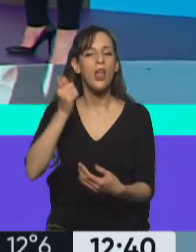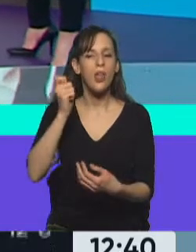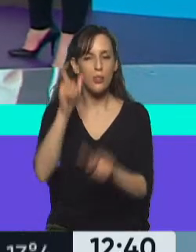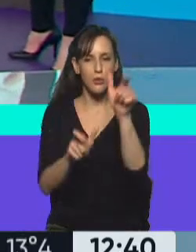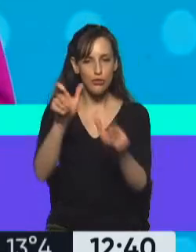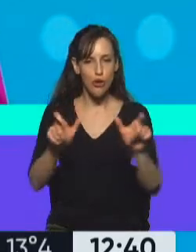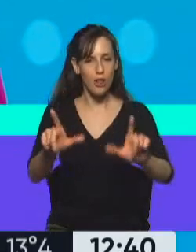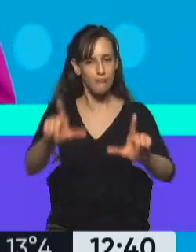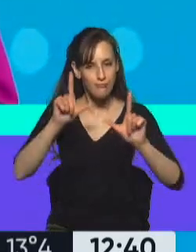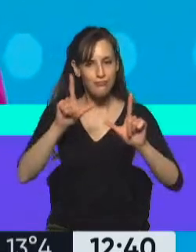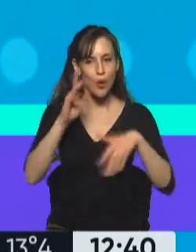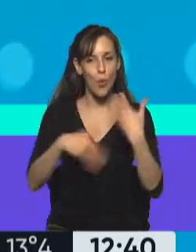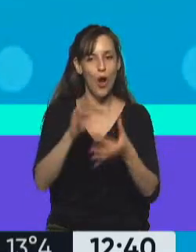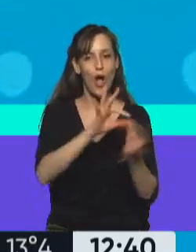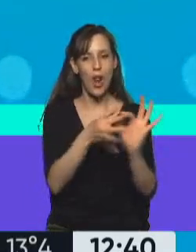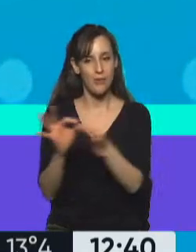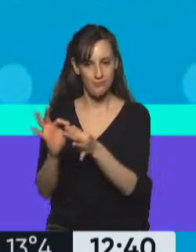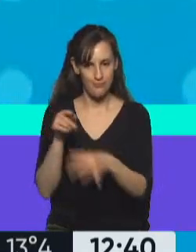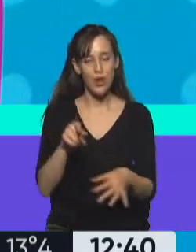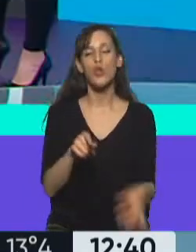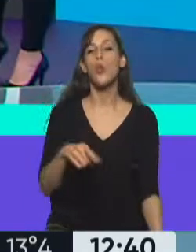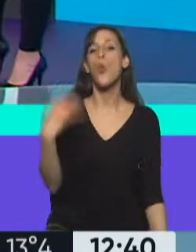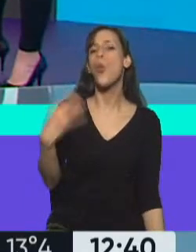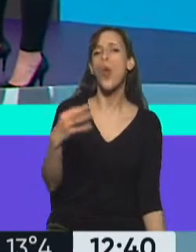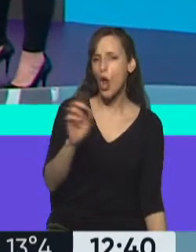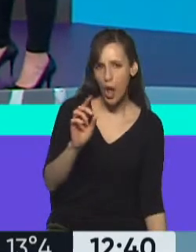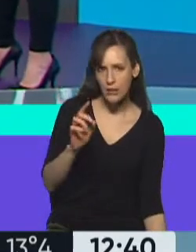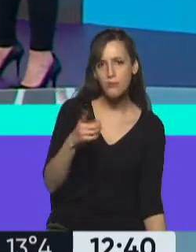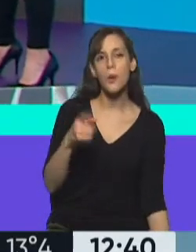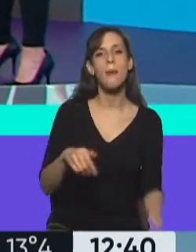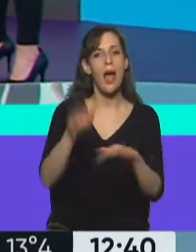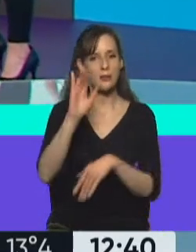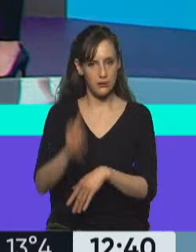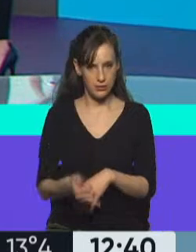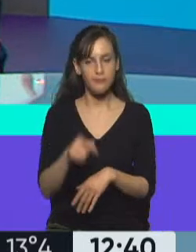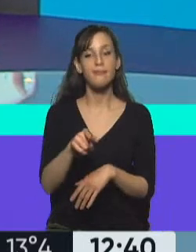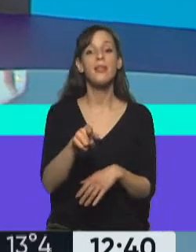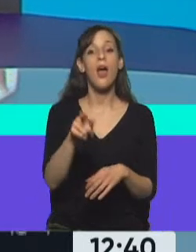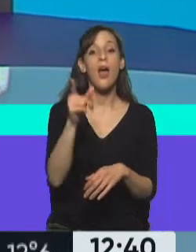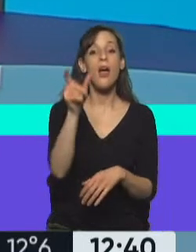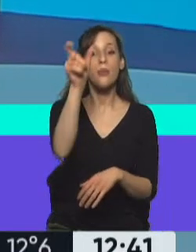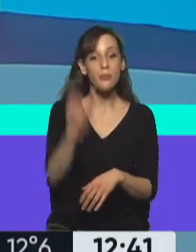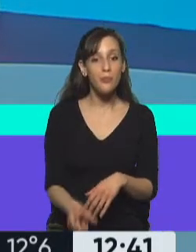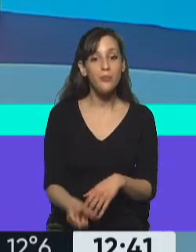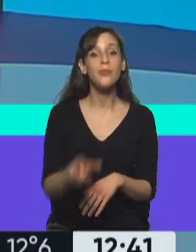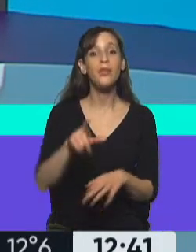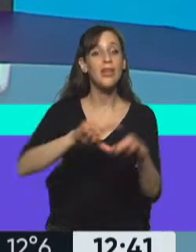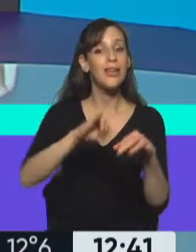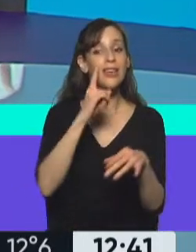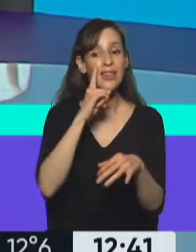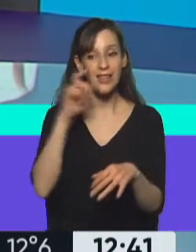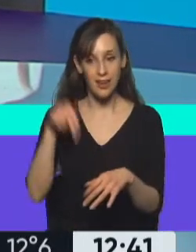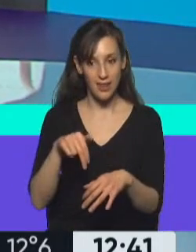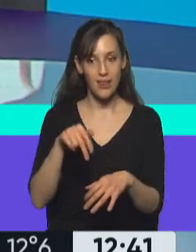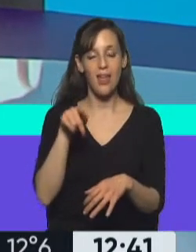Juegos Olímpicos. No fueron los únicos, pero sí por ahí los más icónicos. En primer lugar, ahí tenemos a Kim. Hablamos de ella porque así se